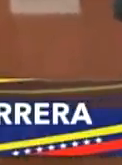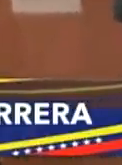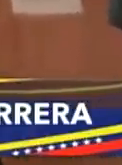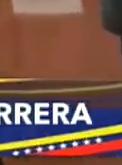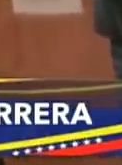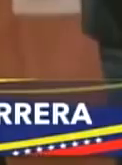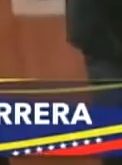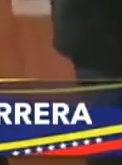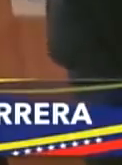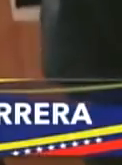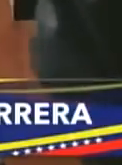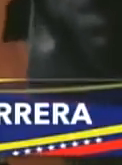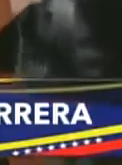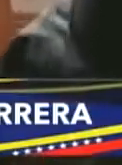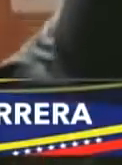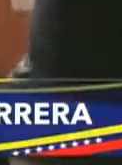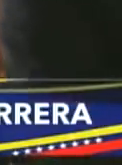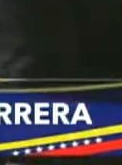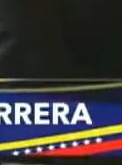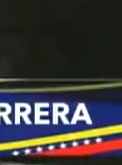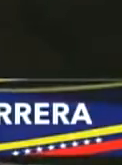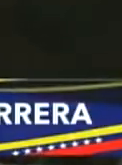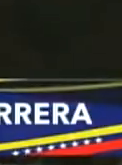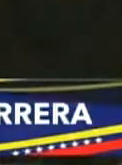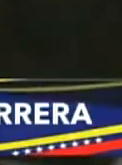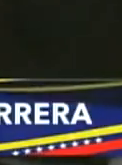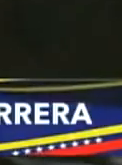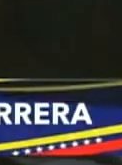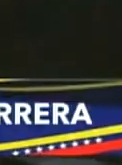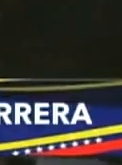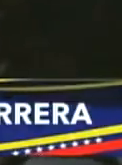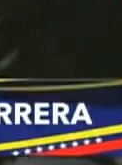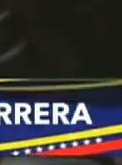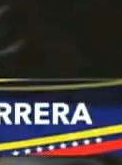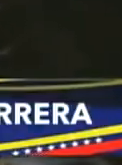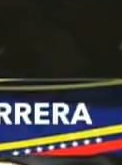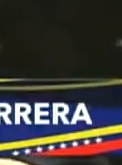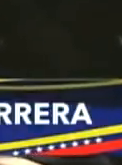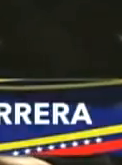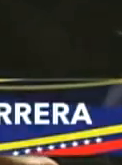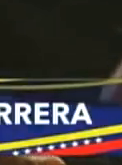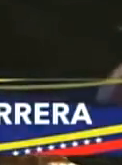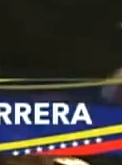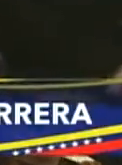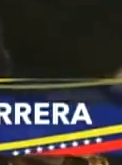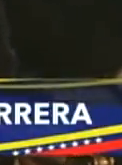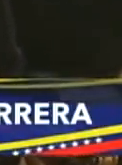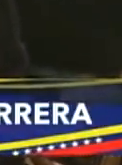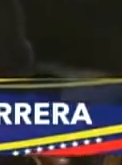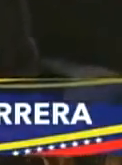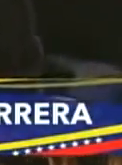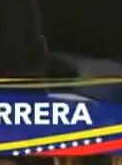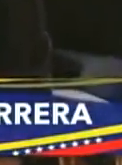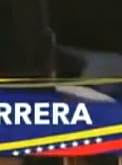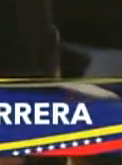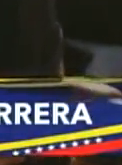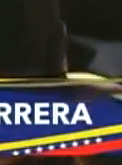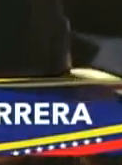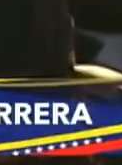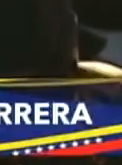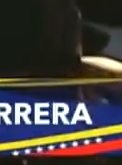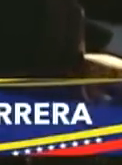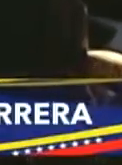En cualquier escenario levantaba la voz del pueblo para cualquier ayuda. El ciudadano Nicolás Maduro